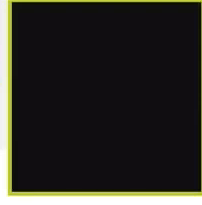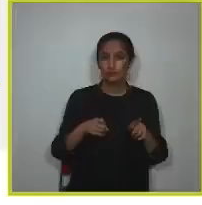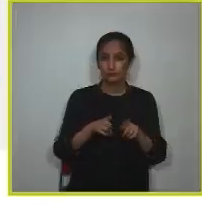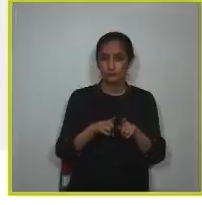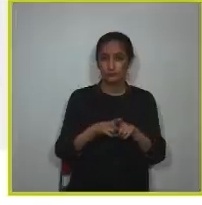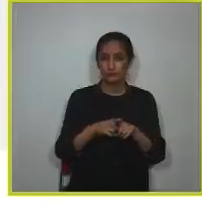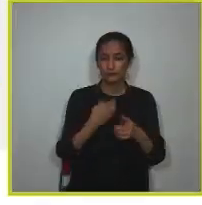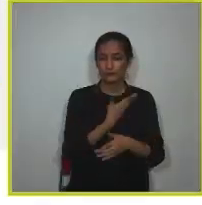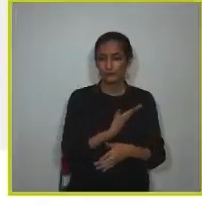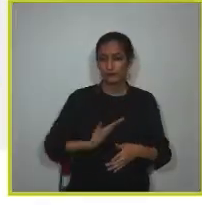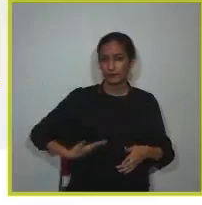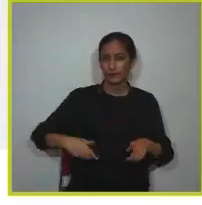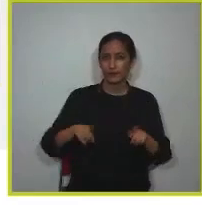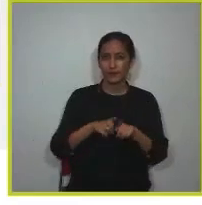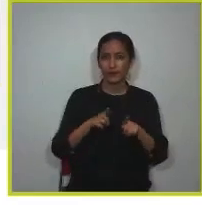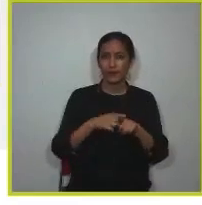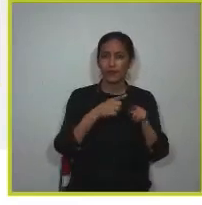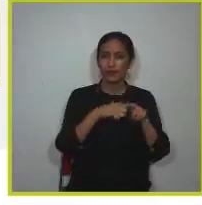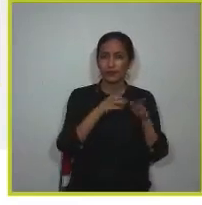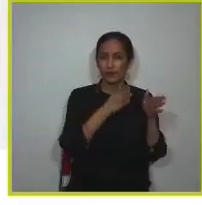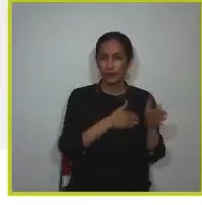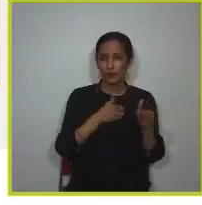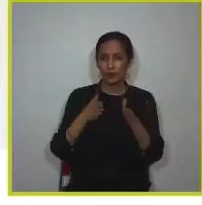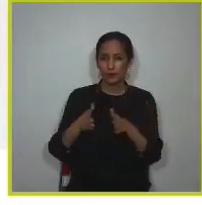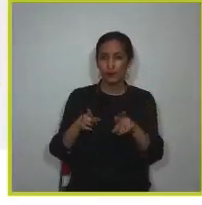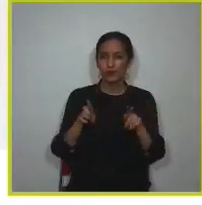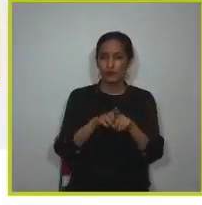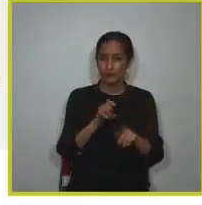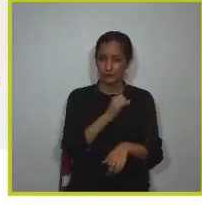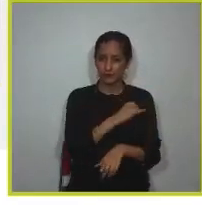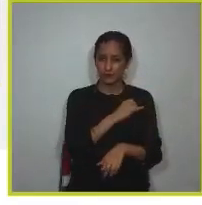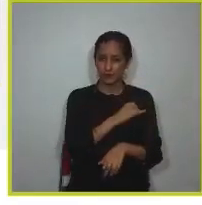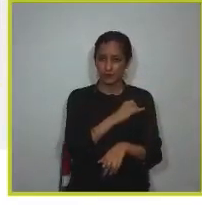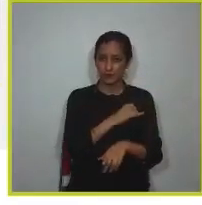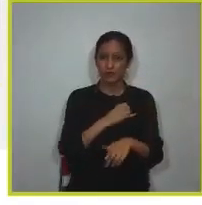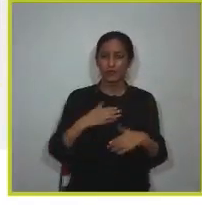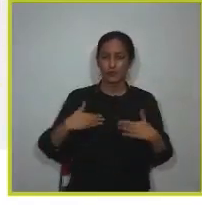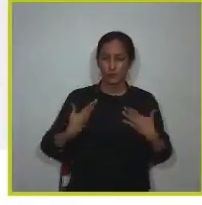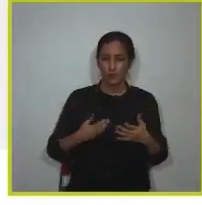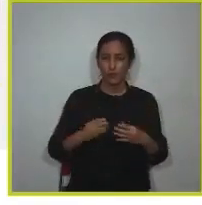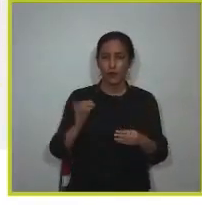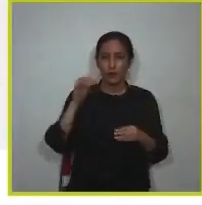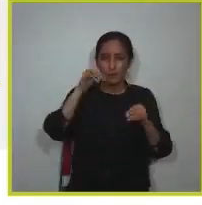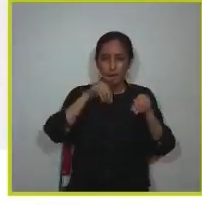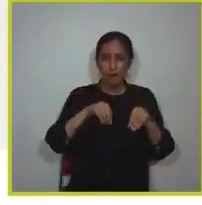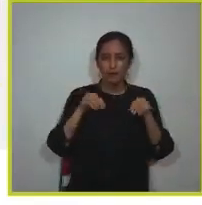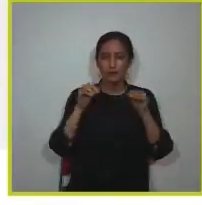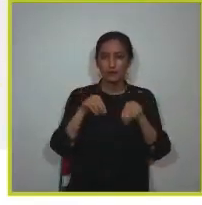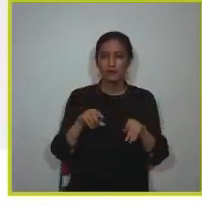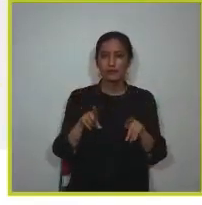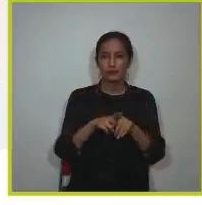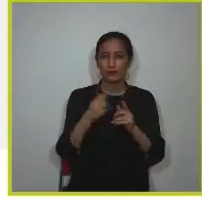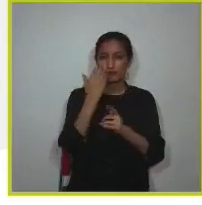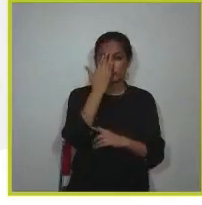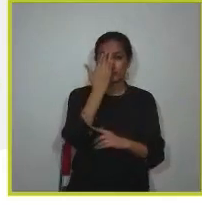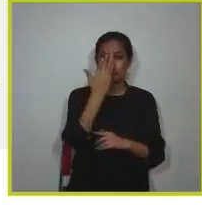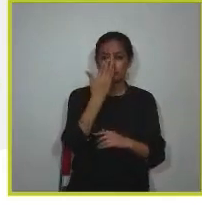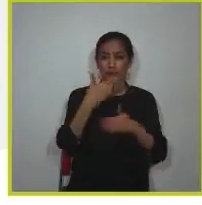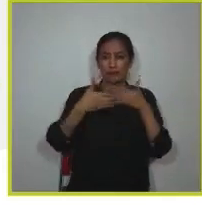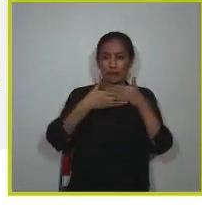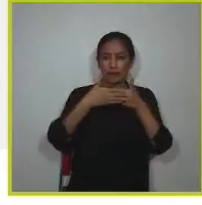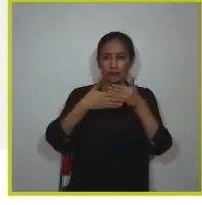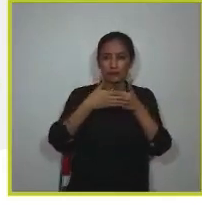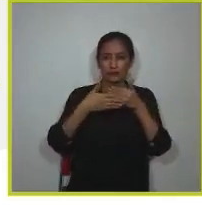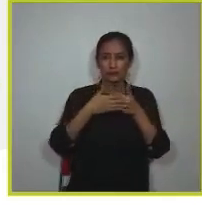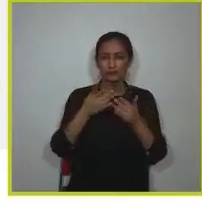el Estado a través de las organizaciones y de las instituciones también Pon granito de arena frente a el